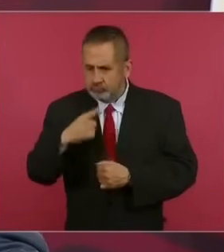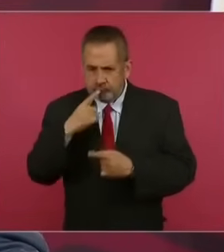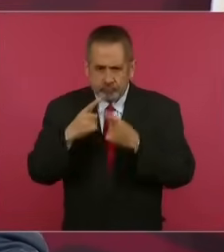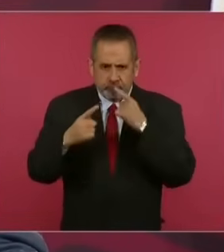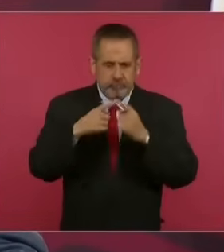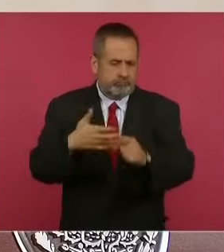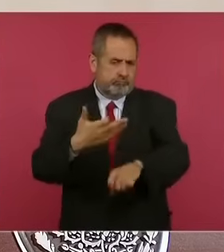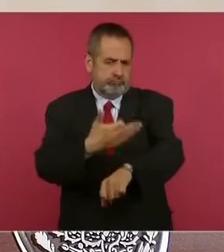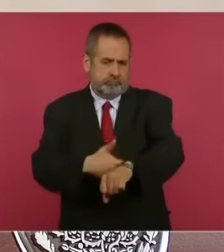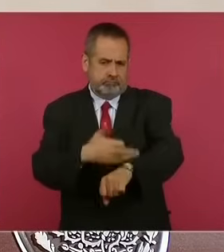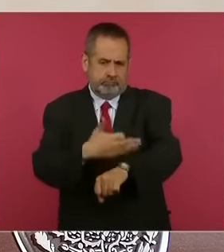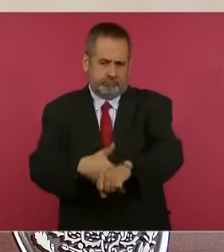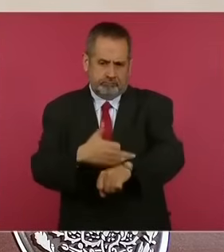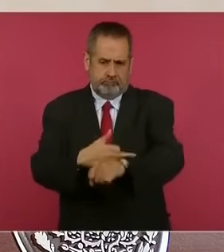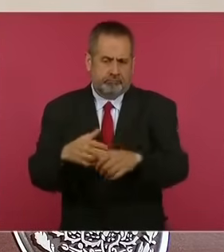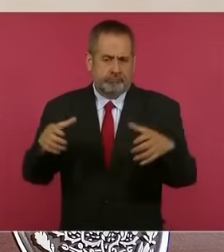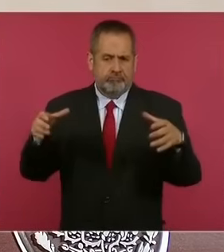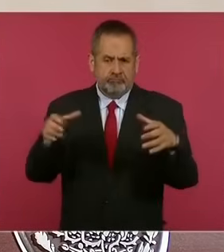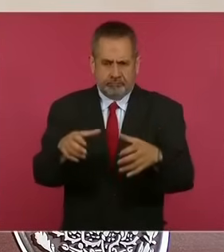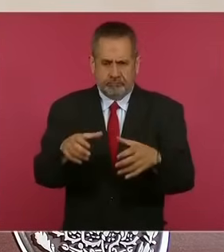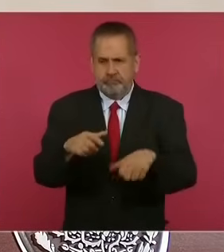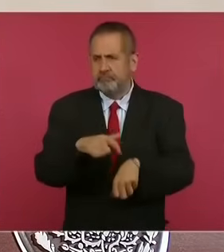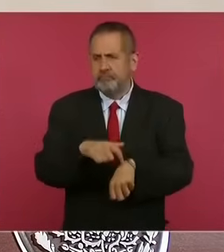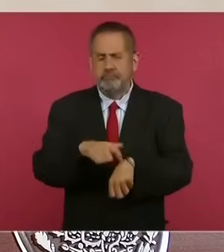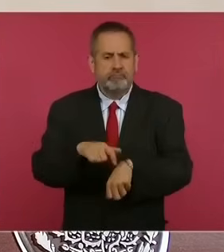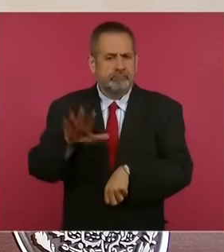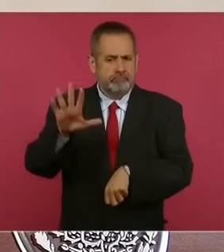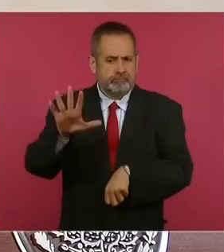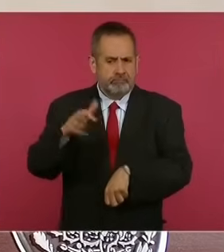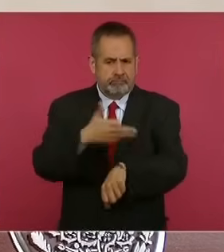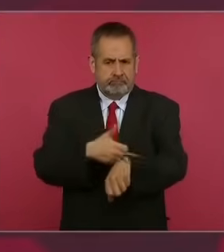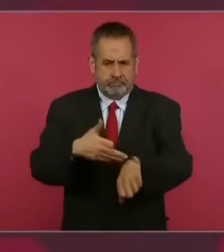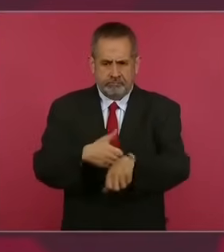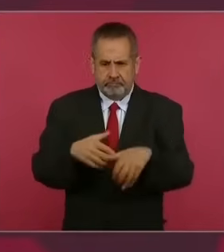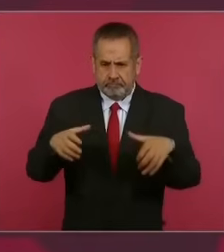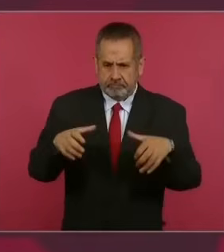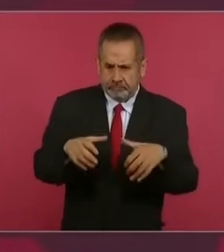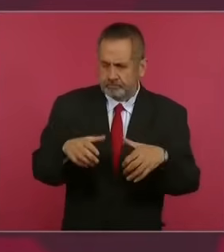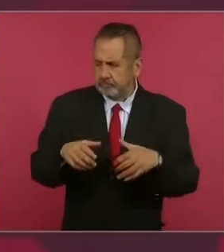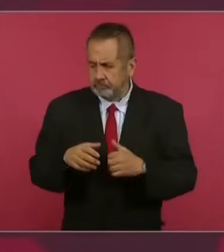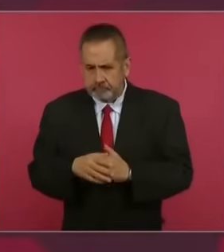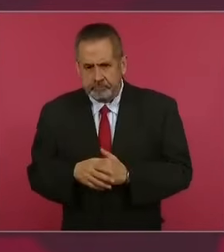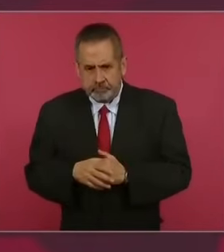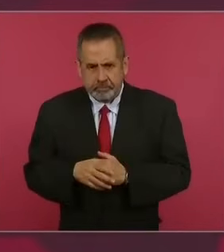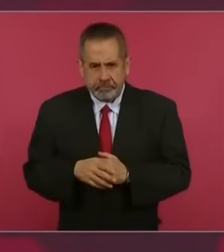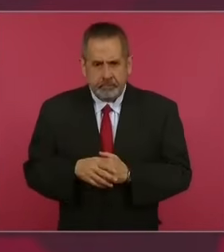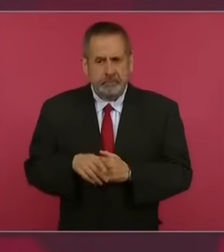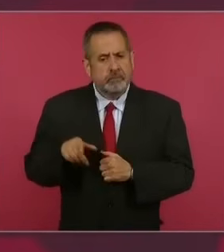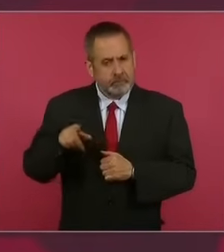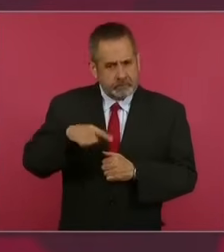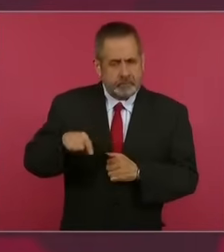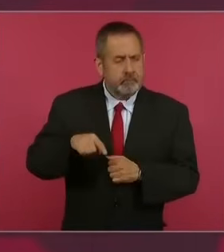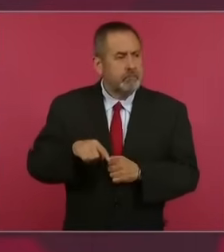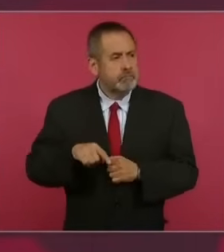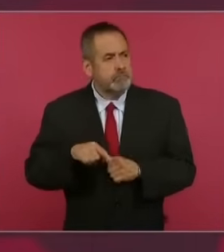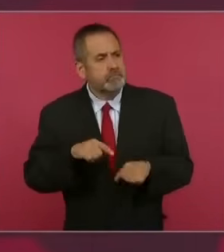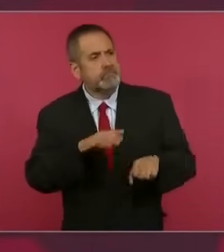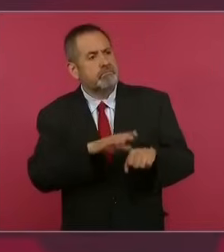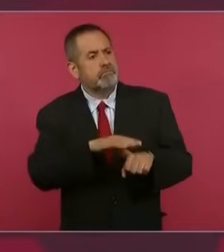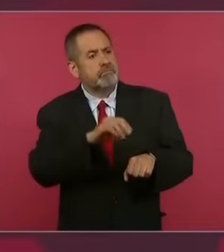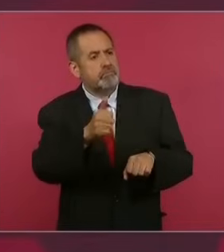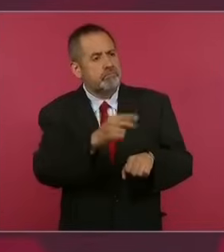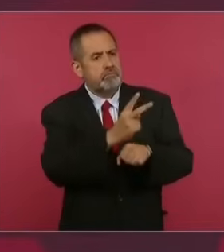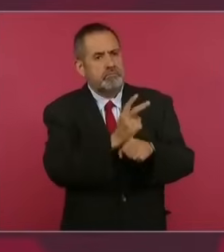por la tarde, a las 5 de la tarde. Van a invitar a integrantes de